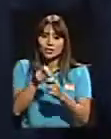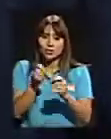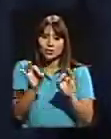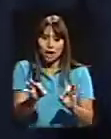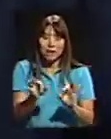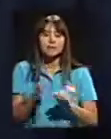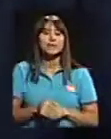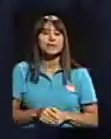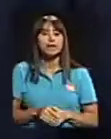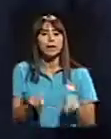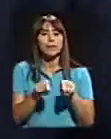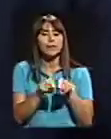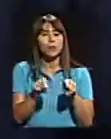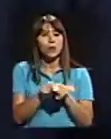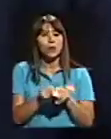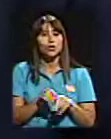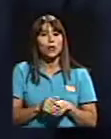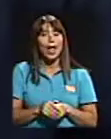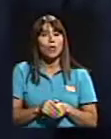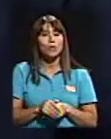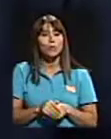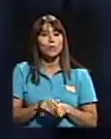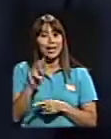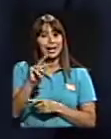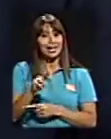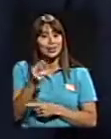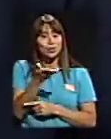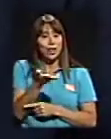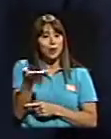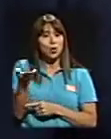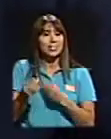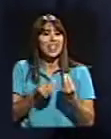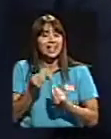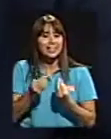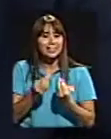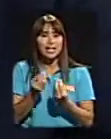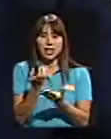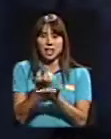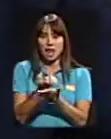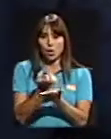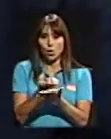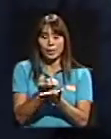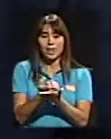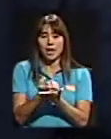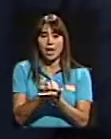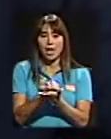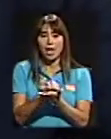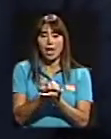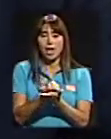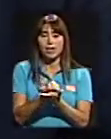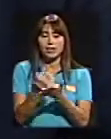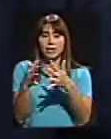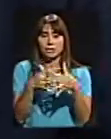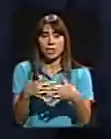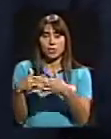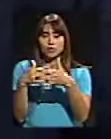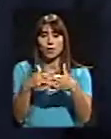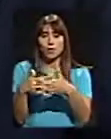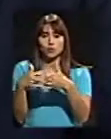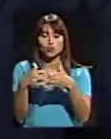el otro lado, la segunda cosa es que la economía de Estados